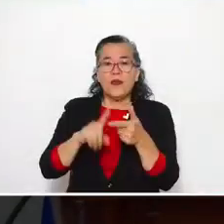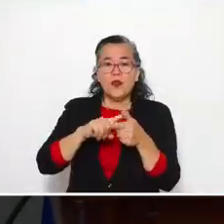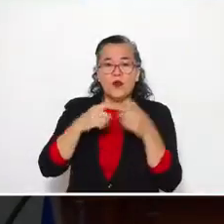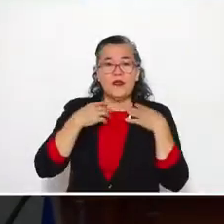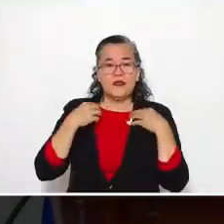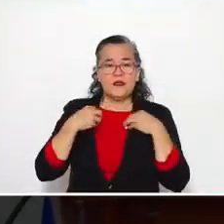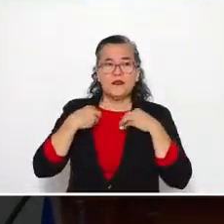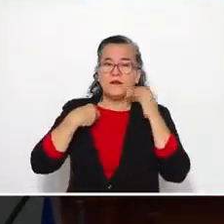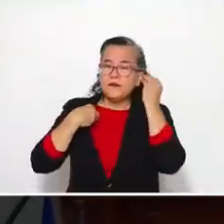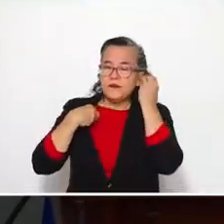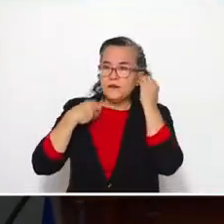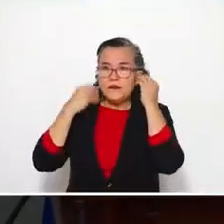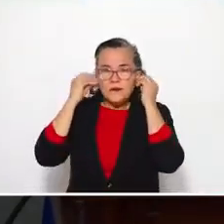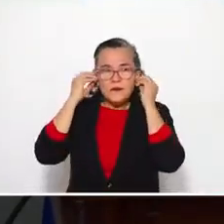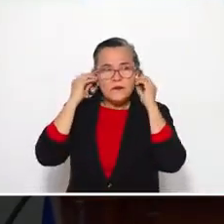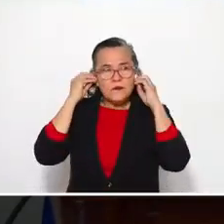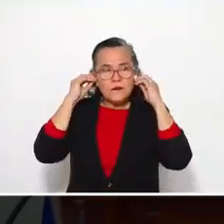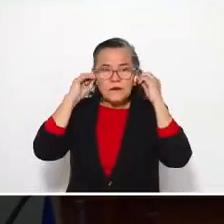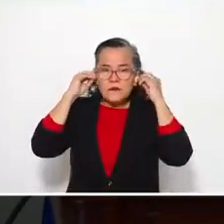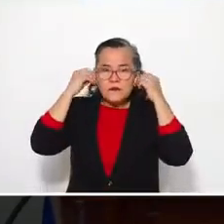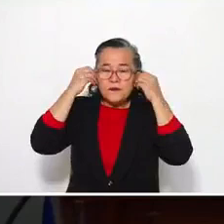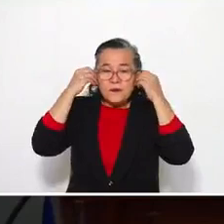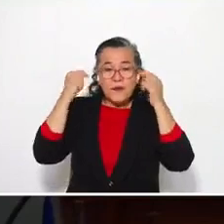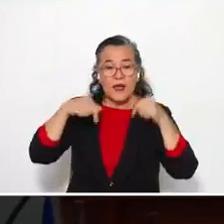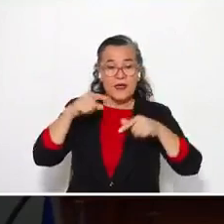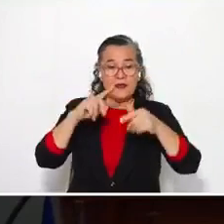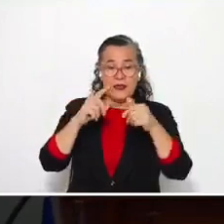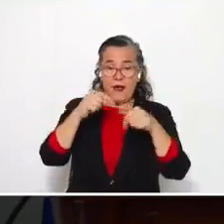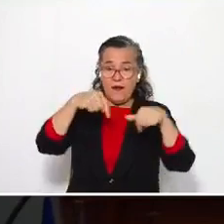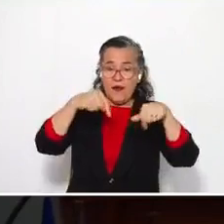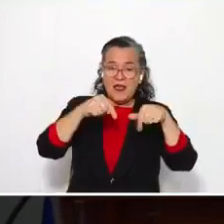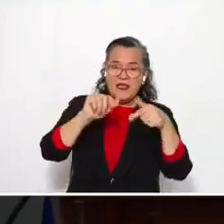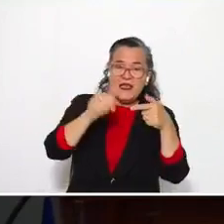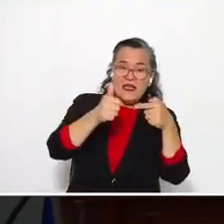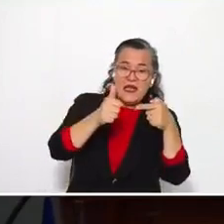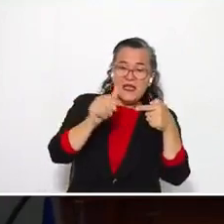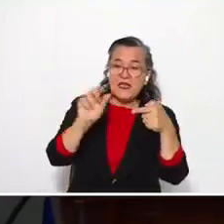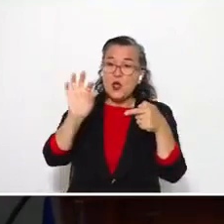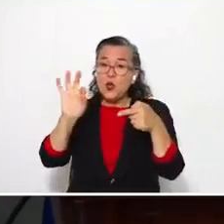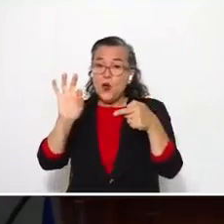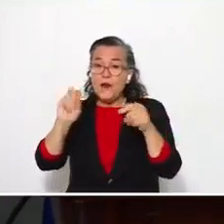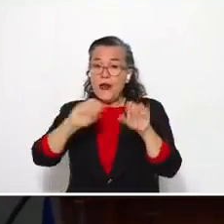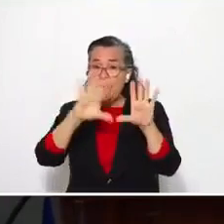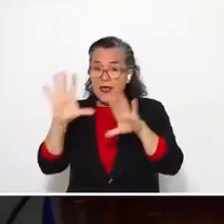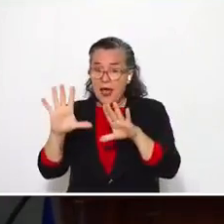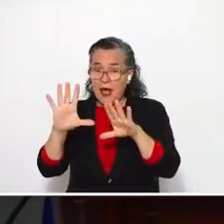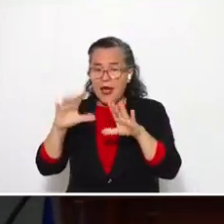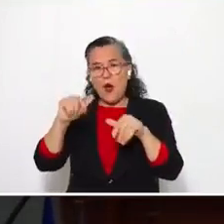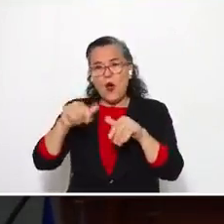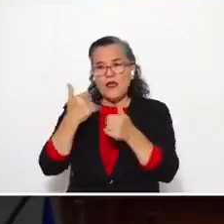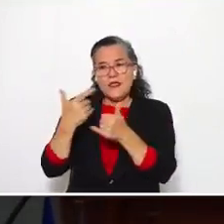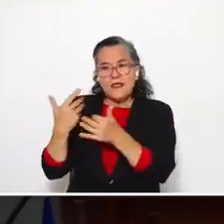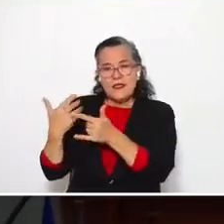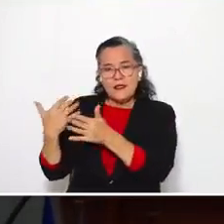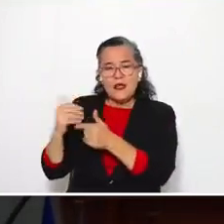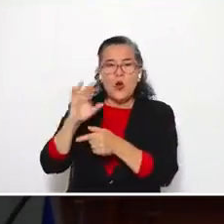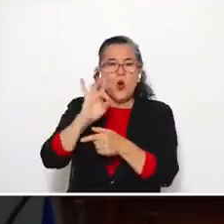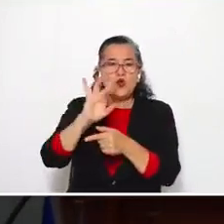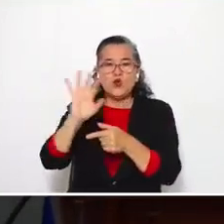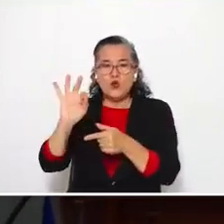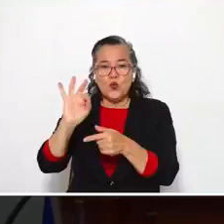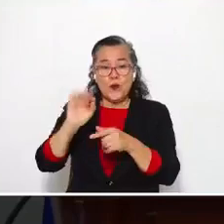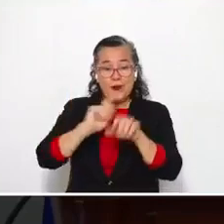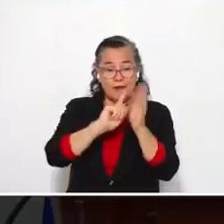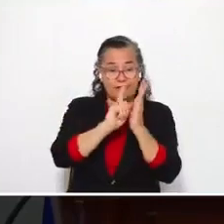vez vamos a comenzar un poquito más tarde, a eso de las 18, 19 de la mañana. Entonces tenemos todavía unos 8 o 9 minutos más.